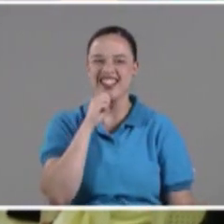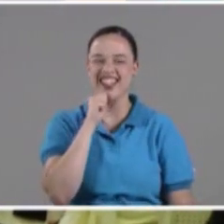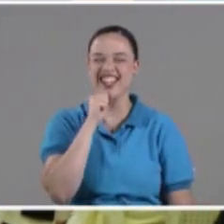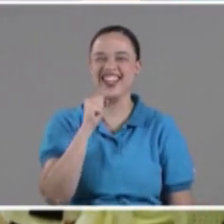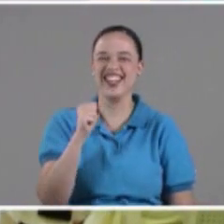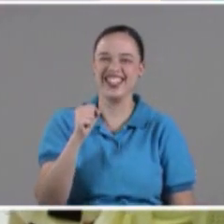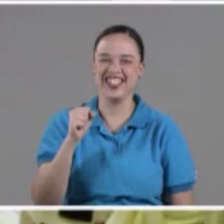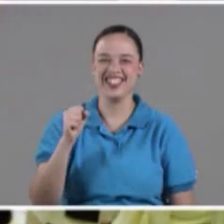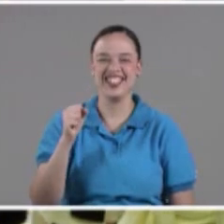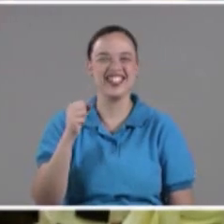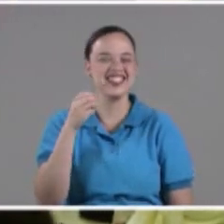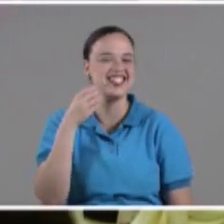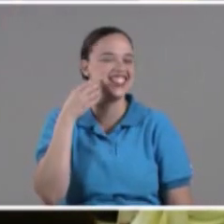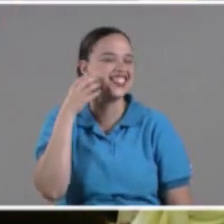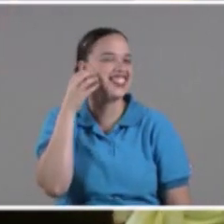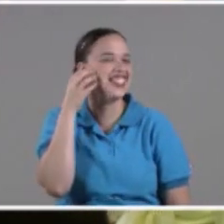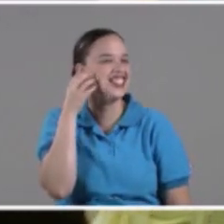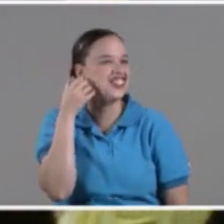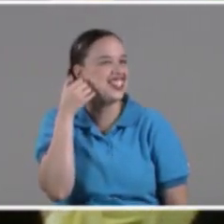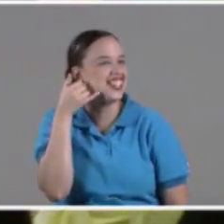mete hasta el baño hermano